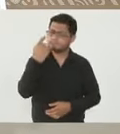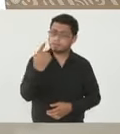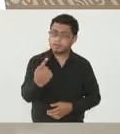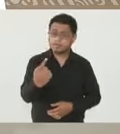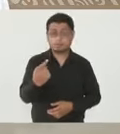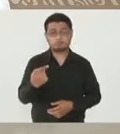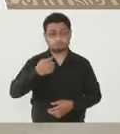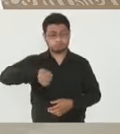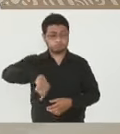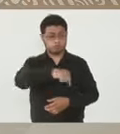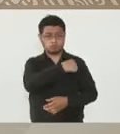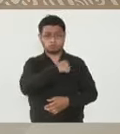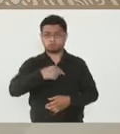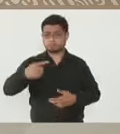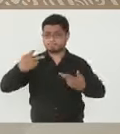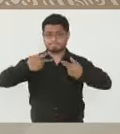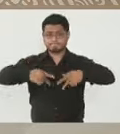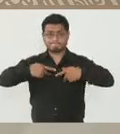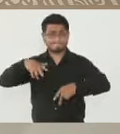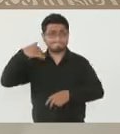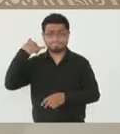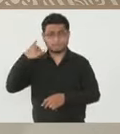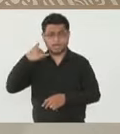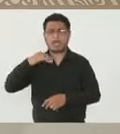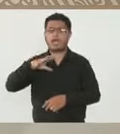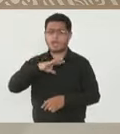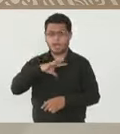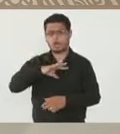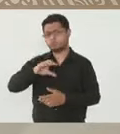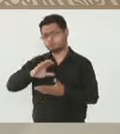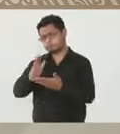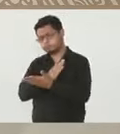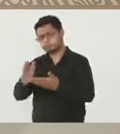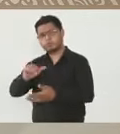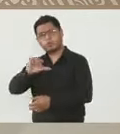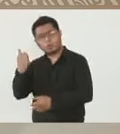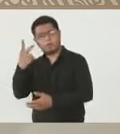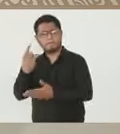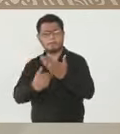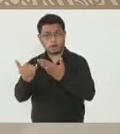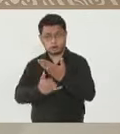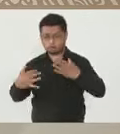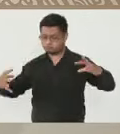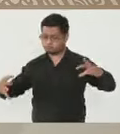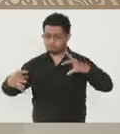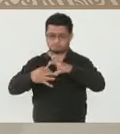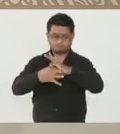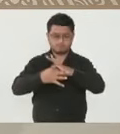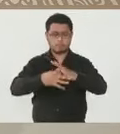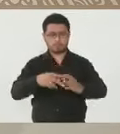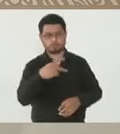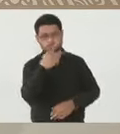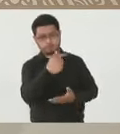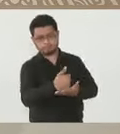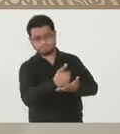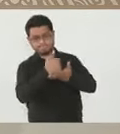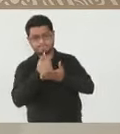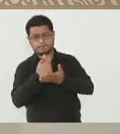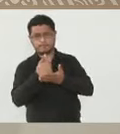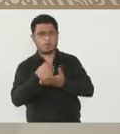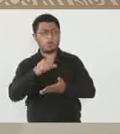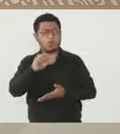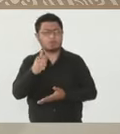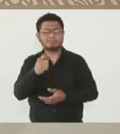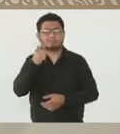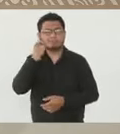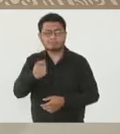para nosotros es muy importante otros proyectos en los que estamos trabajando de la mano en su administración. Sin duda, uno de los más importantes